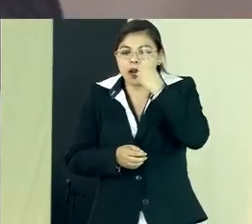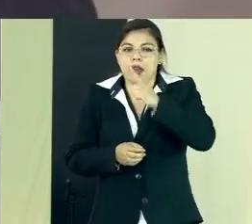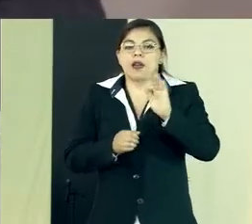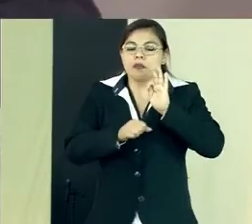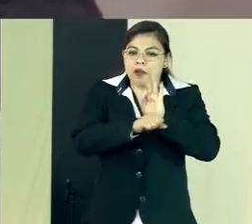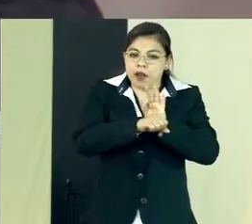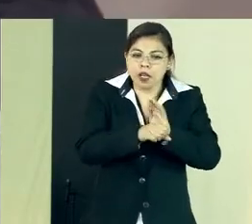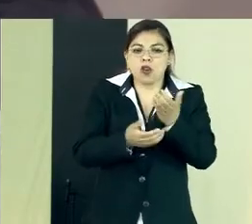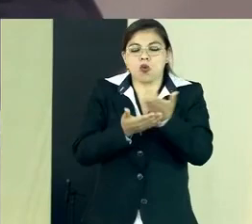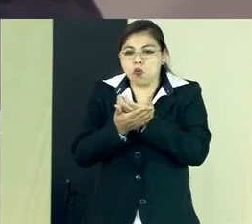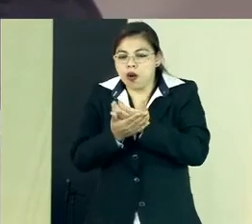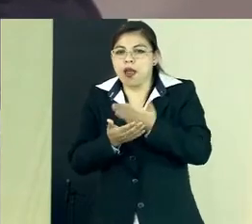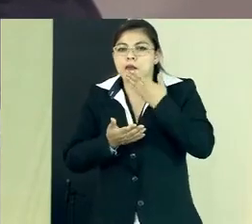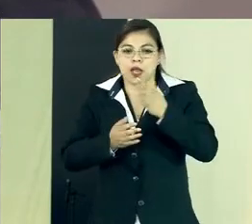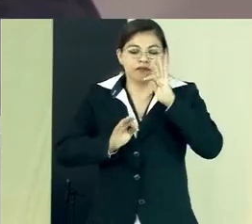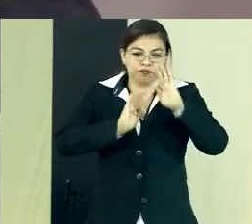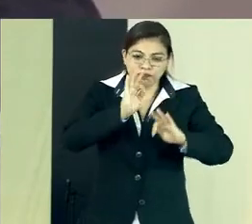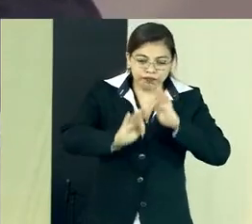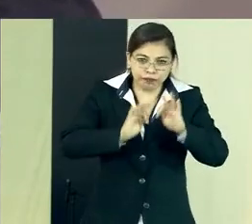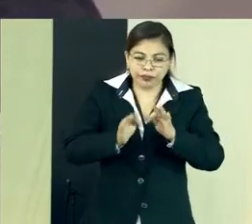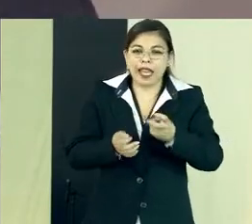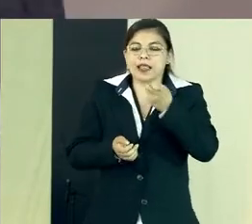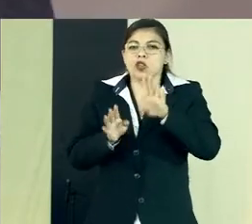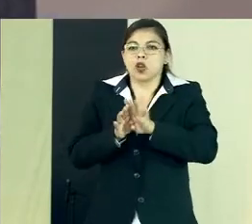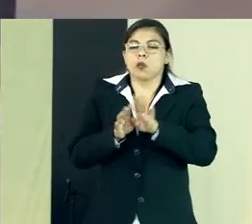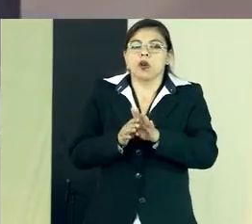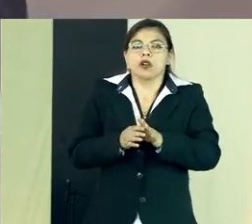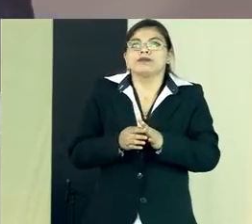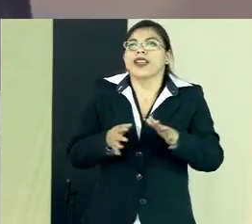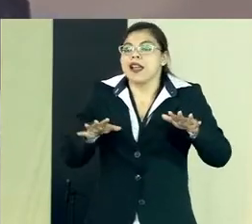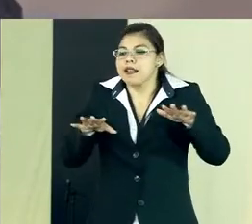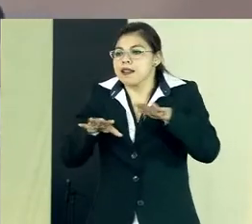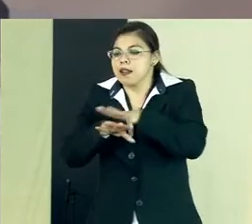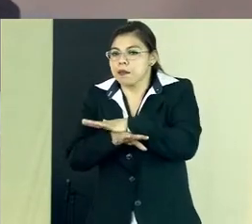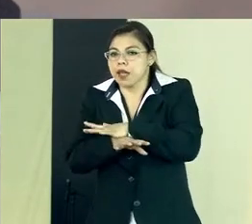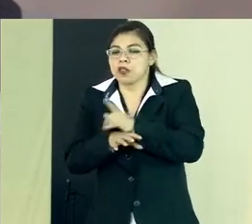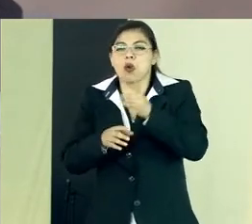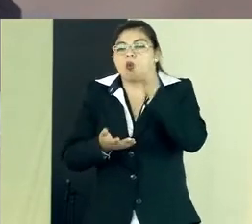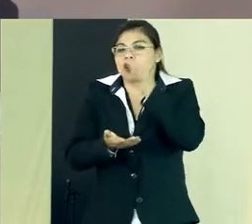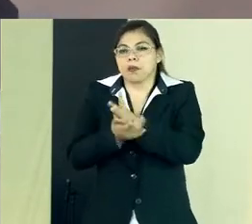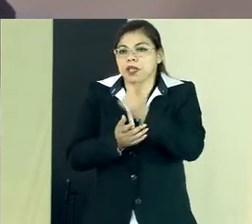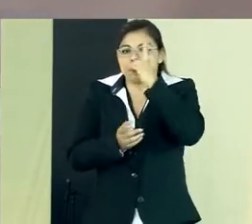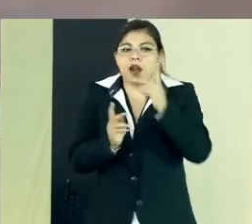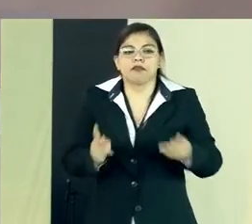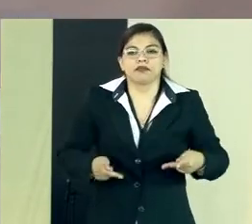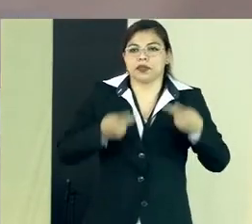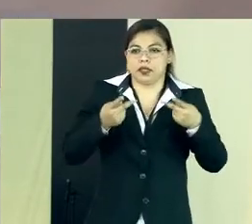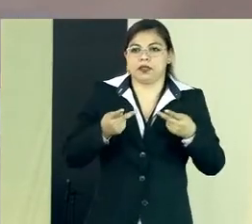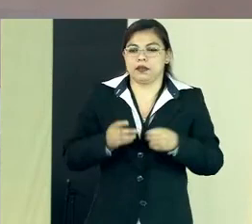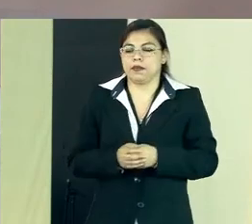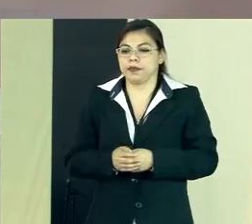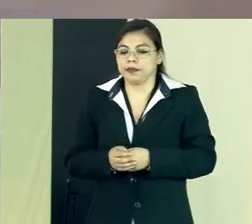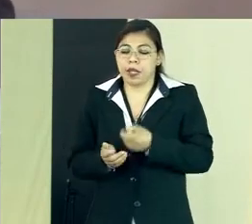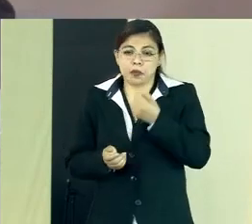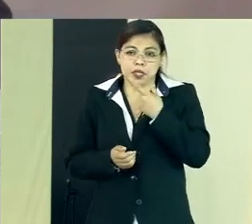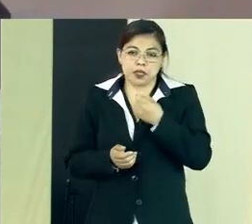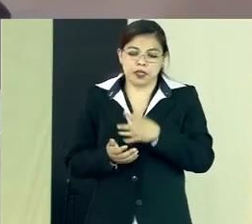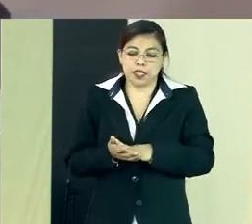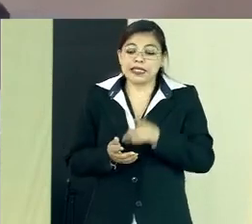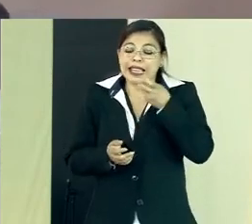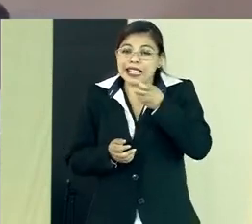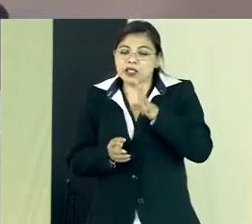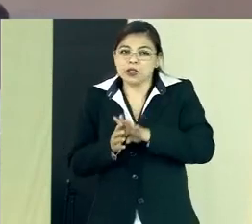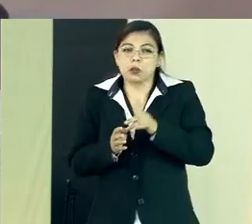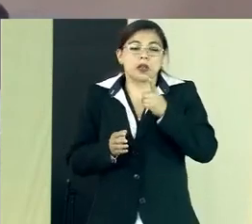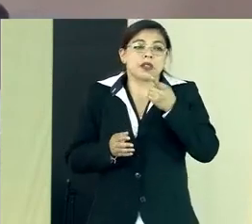como de rehabilitatoria y convirtiéndola en una mercancía más la insuficiencia de